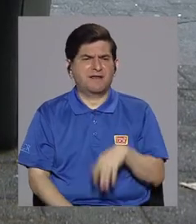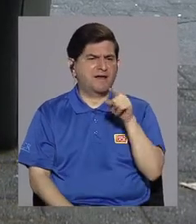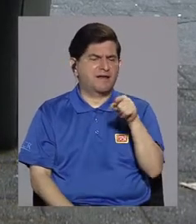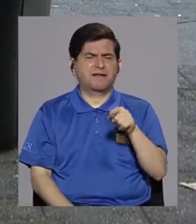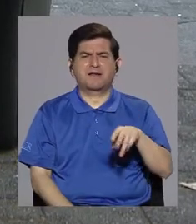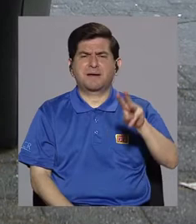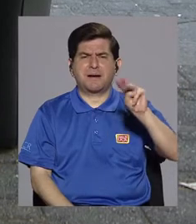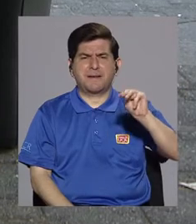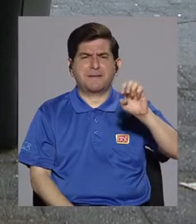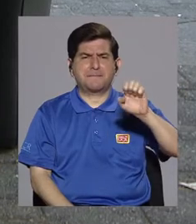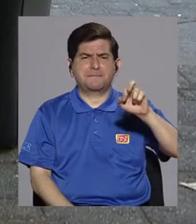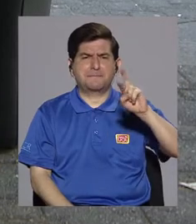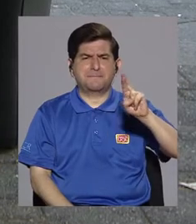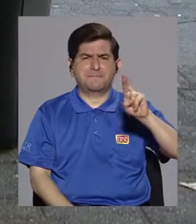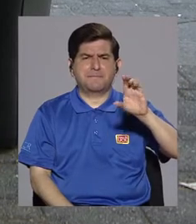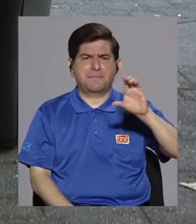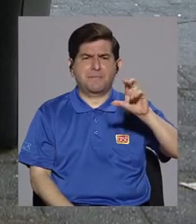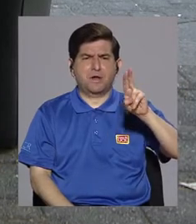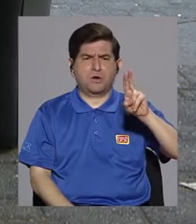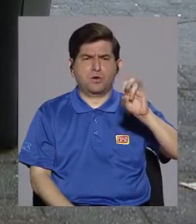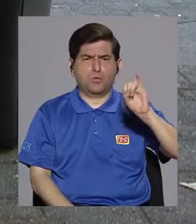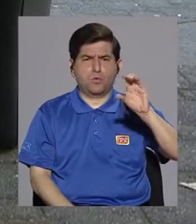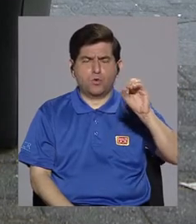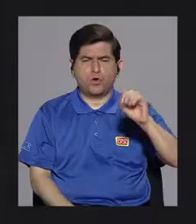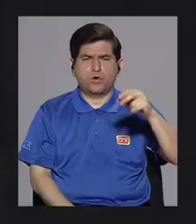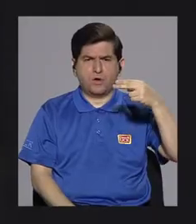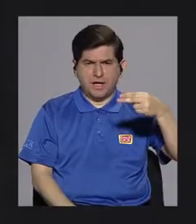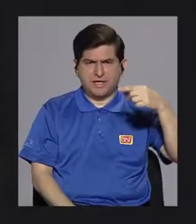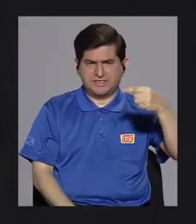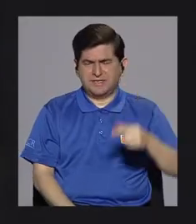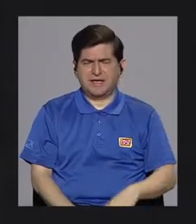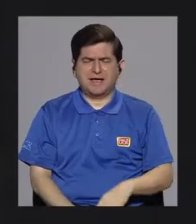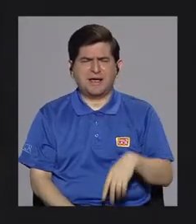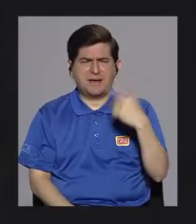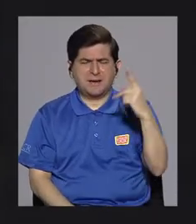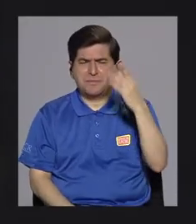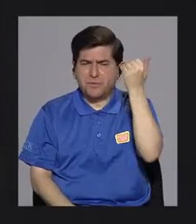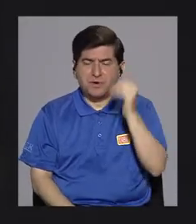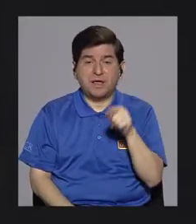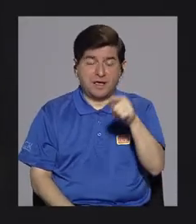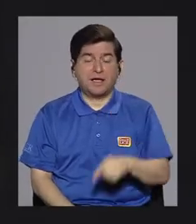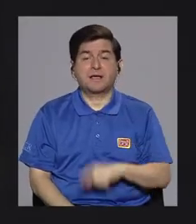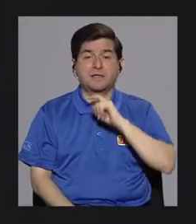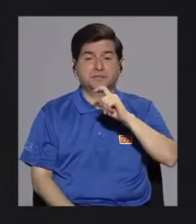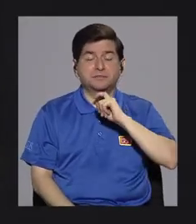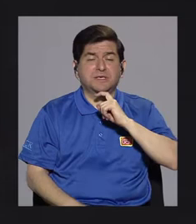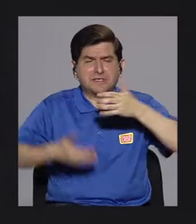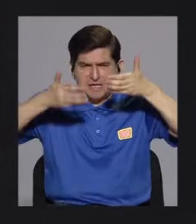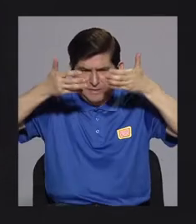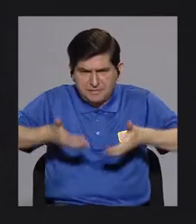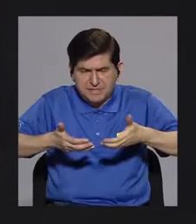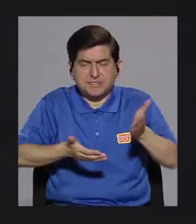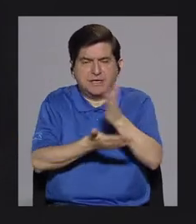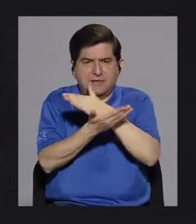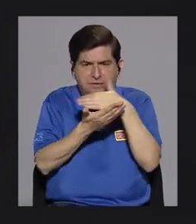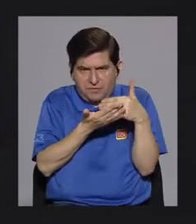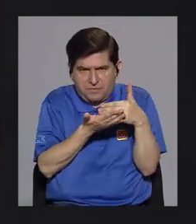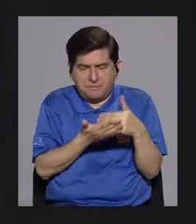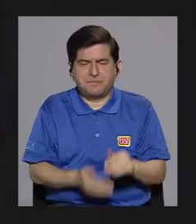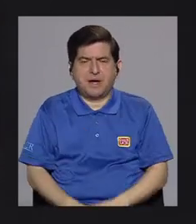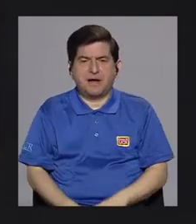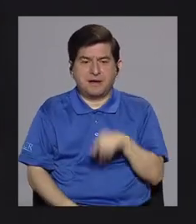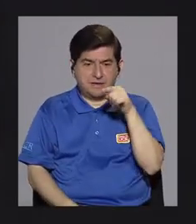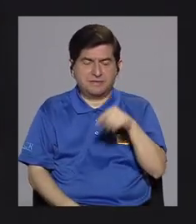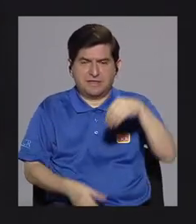es o por qué es que es dañino para la salud? Sí, claro que sí. El mercurio es un metal pesado constitutivo del planeta, es decir, forma